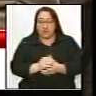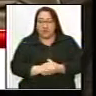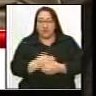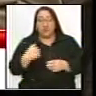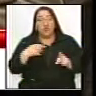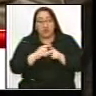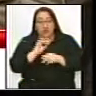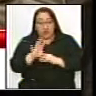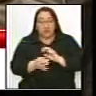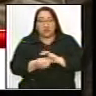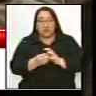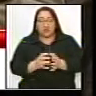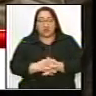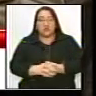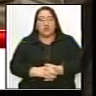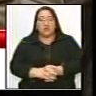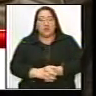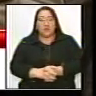yo,